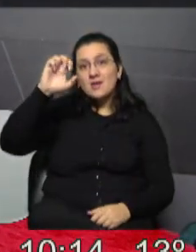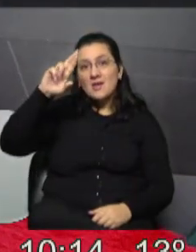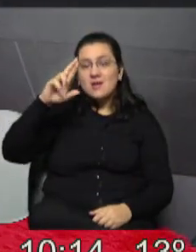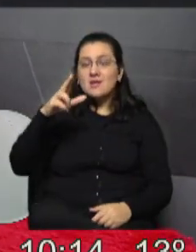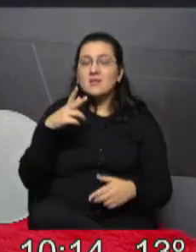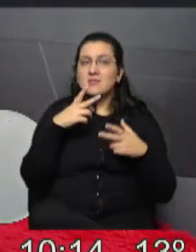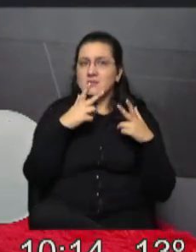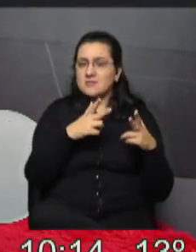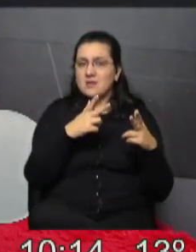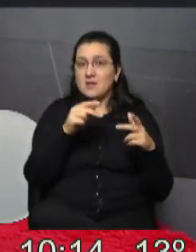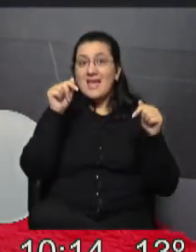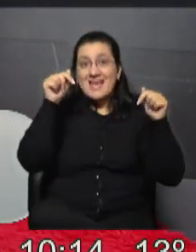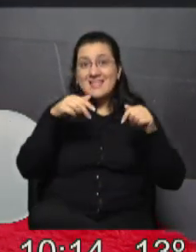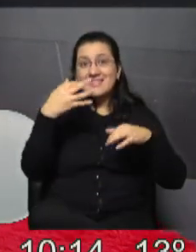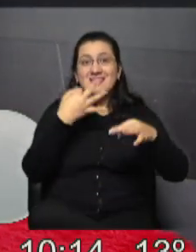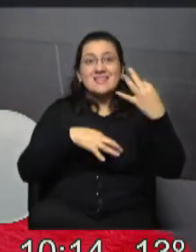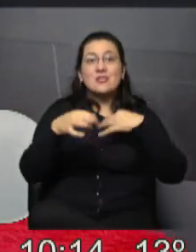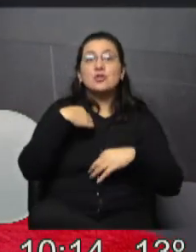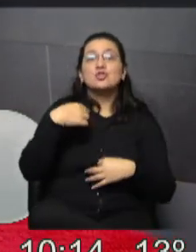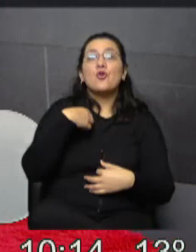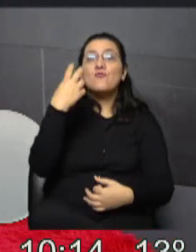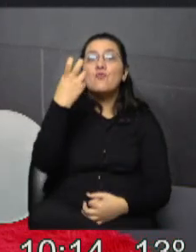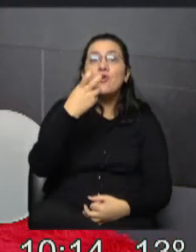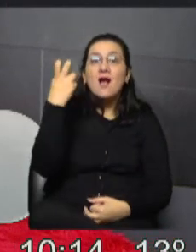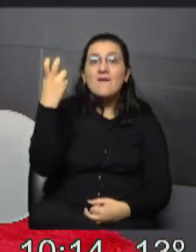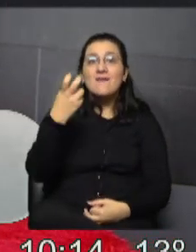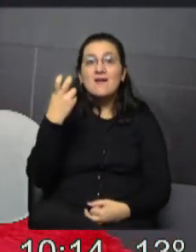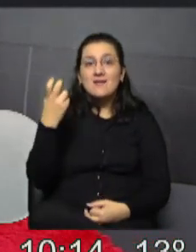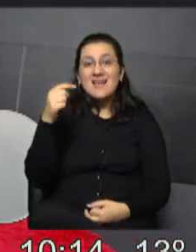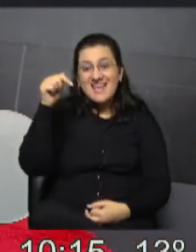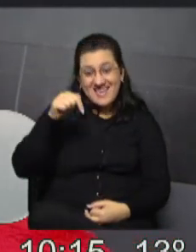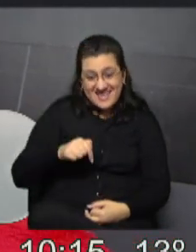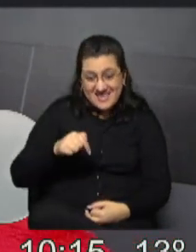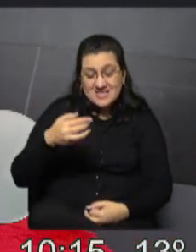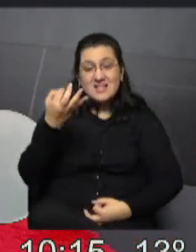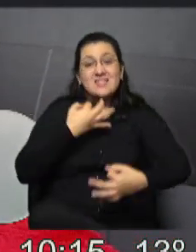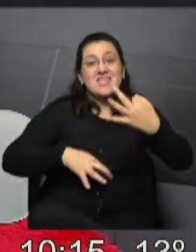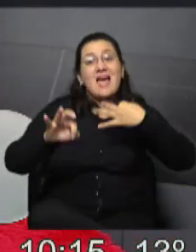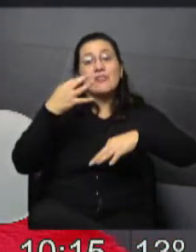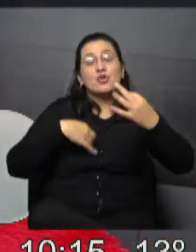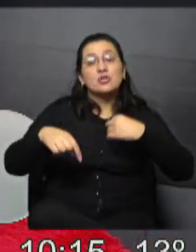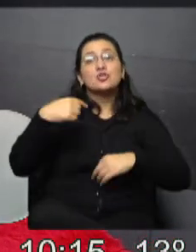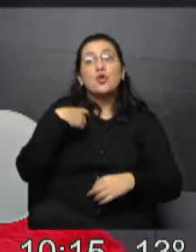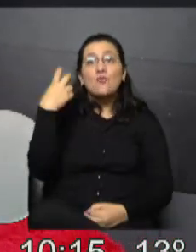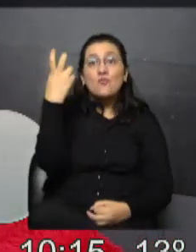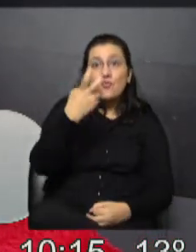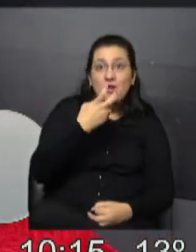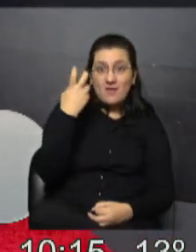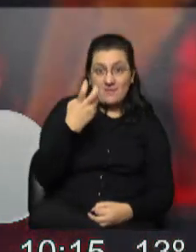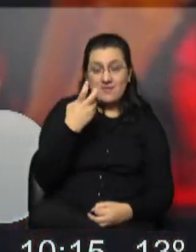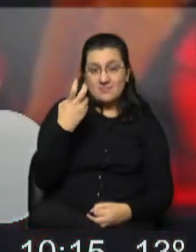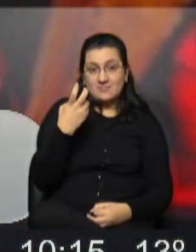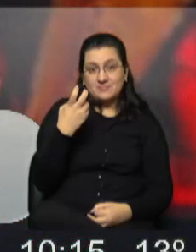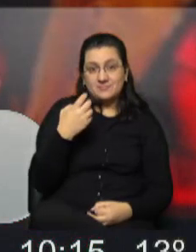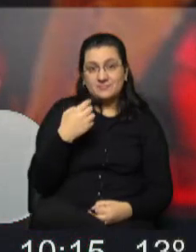dice, este es el teatro que yo estaba buscando. Dice, este es el teatro que yo estaba buscando. Y bueno, para mí un